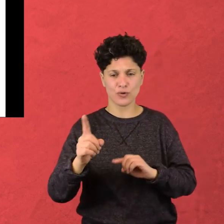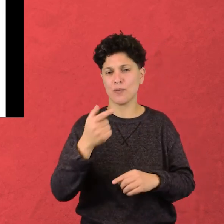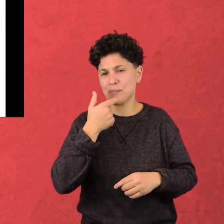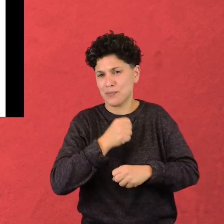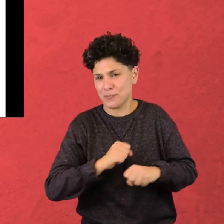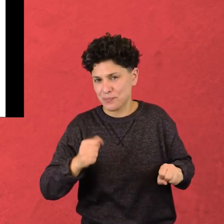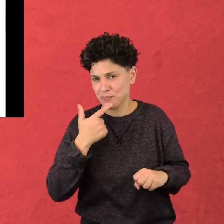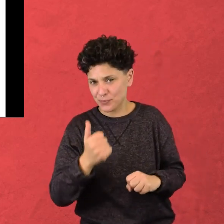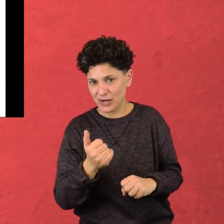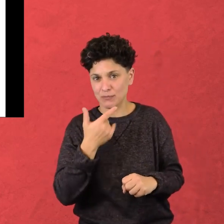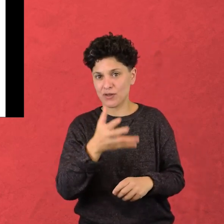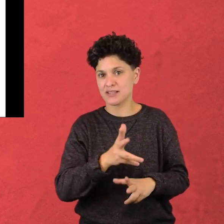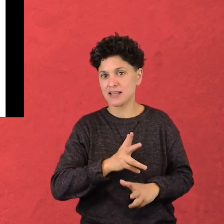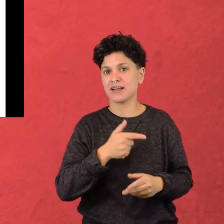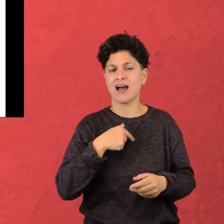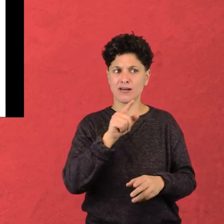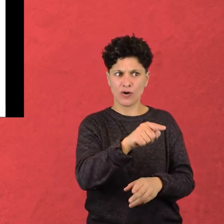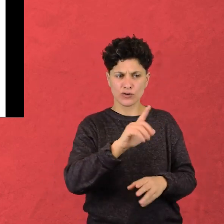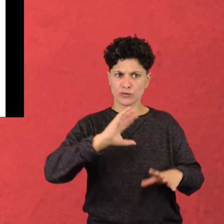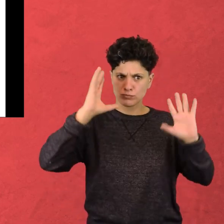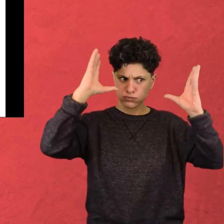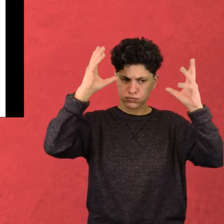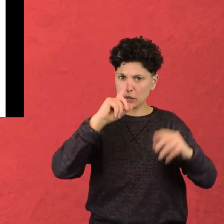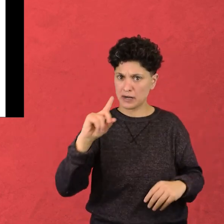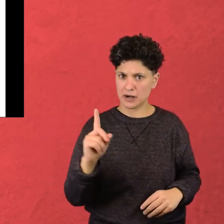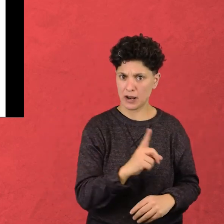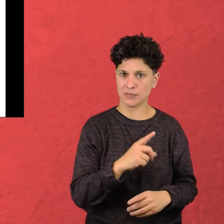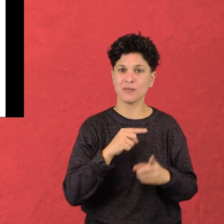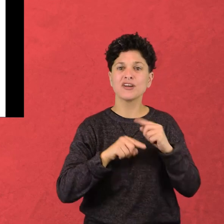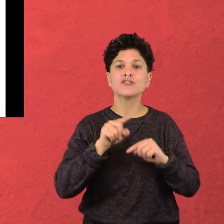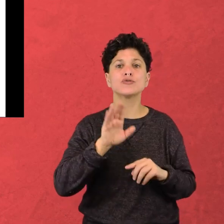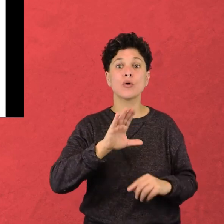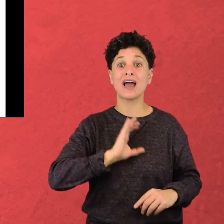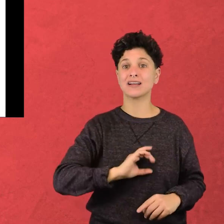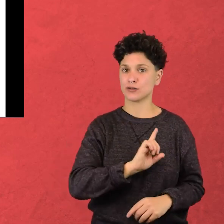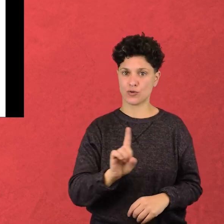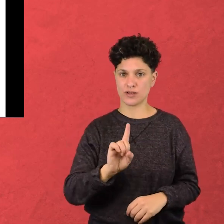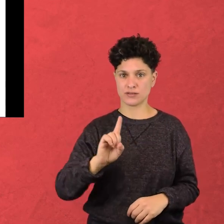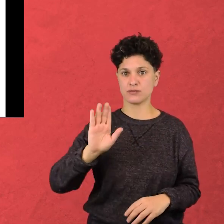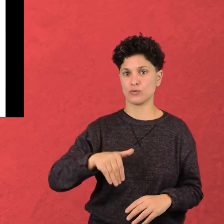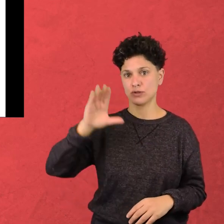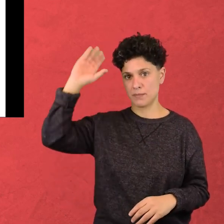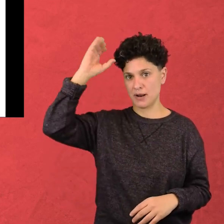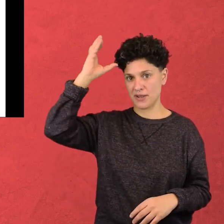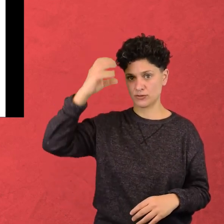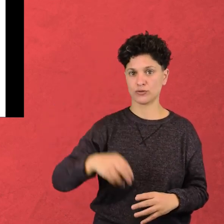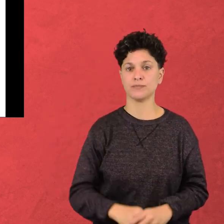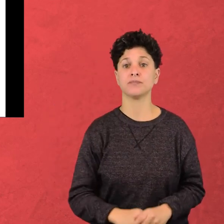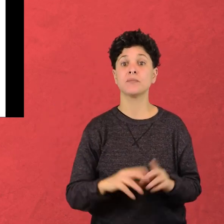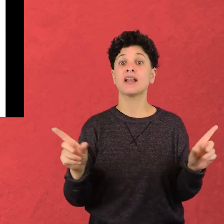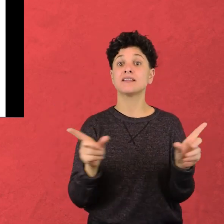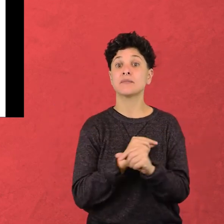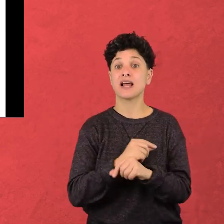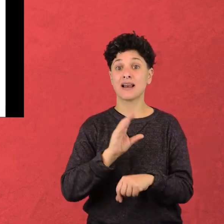cuando alguien te dice, ay, qué carácter podrido que tenés, cómo te enojas por todo, de lo que están hablando es de nuestro temperamento y